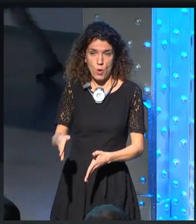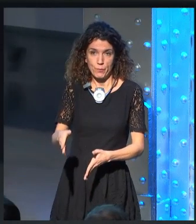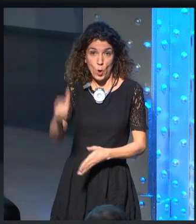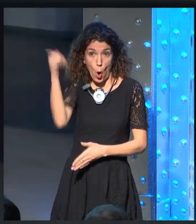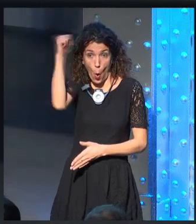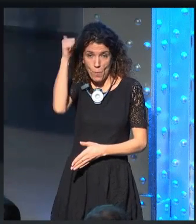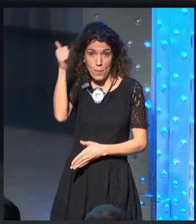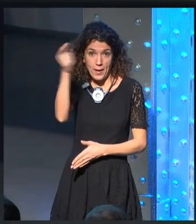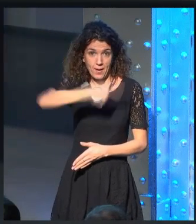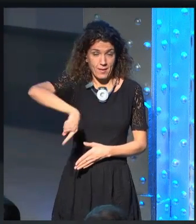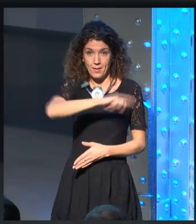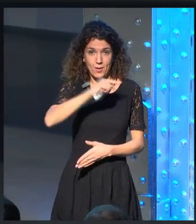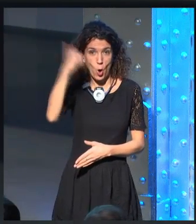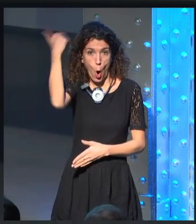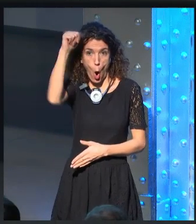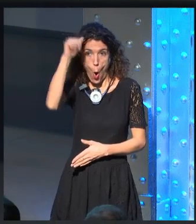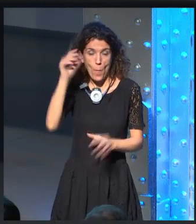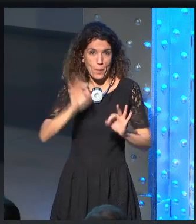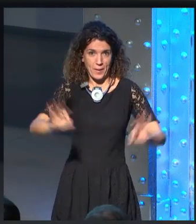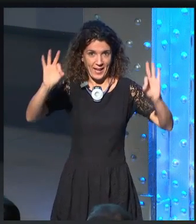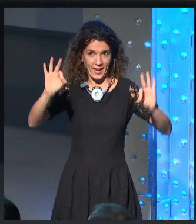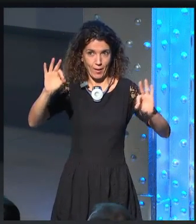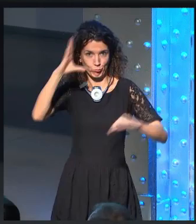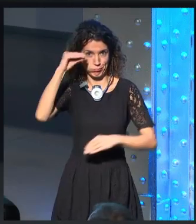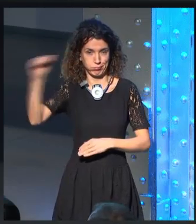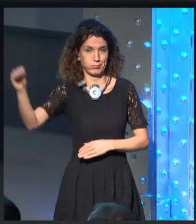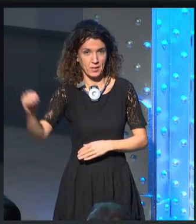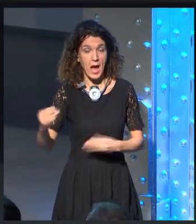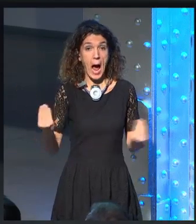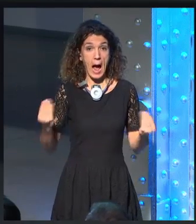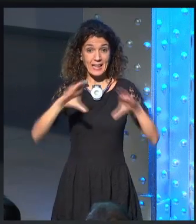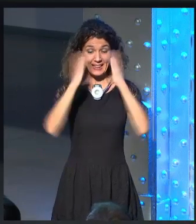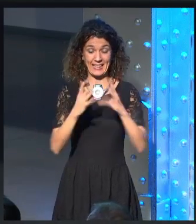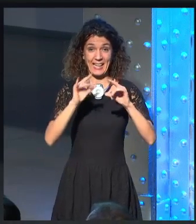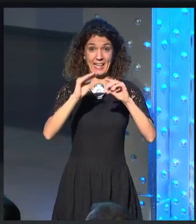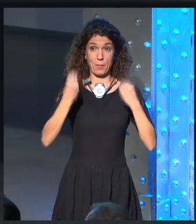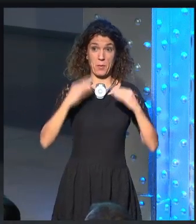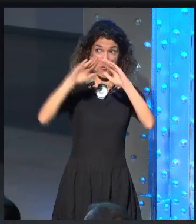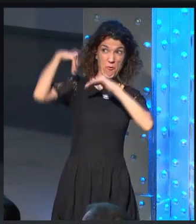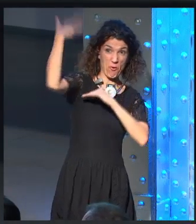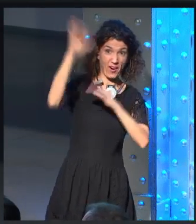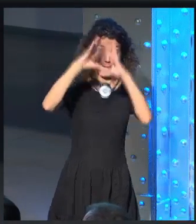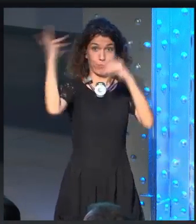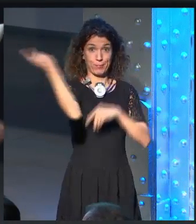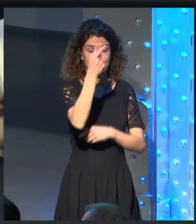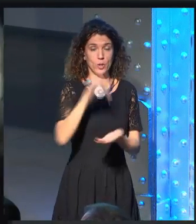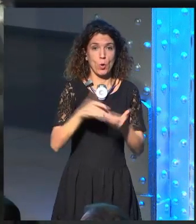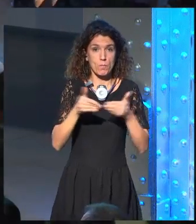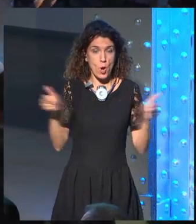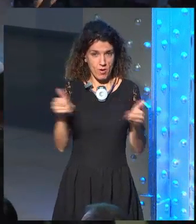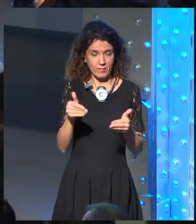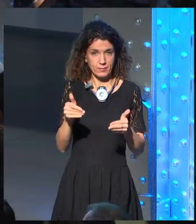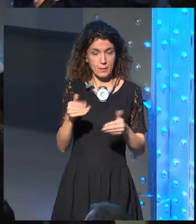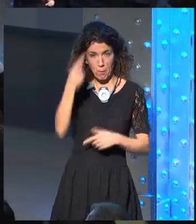de nuestra especie, uno de los Homo sapiens que más tiempo ha vivido fuera de la Tierra. Pero ya sabéis, voy a ser muy breve en mi introducción, pero